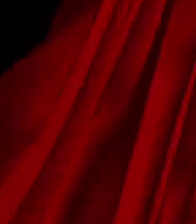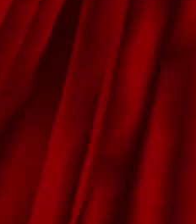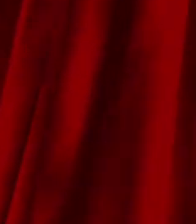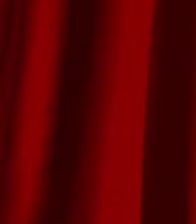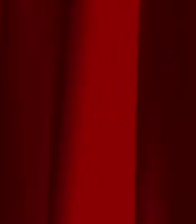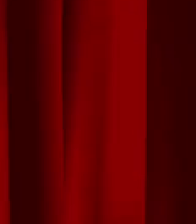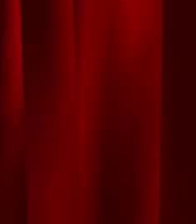Gracias.